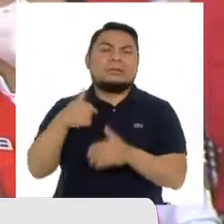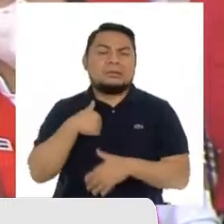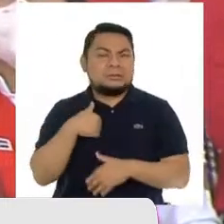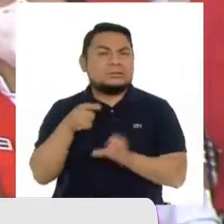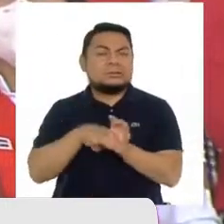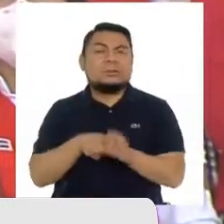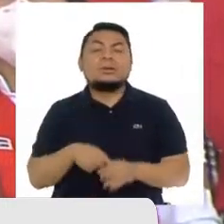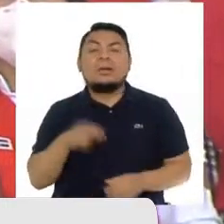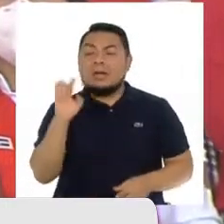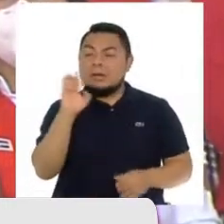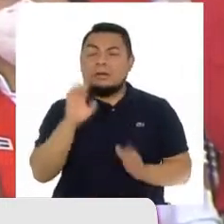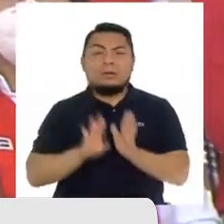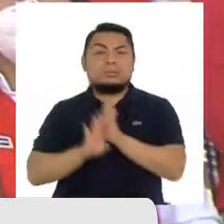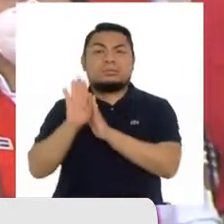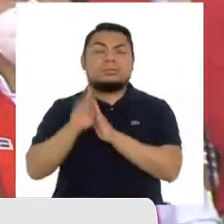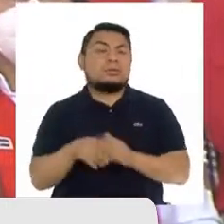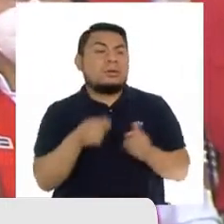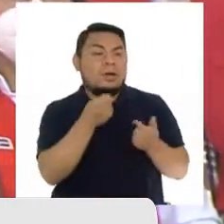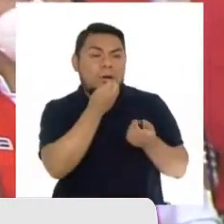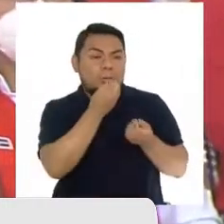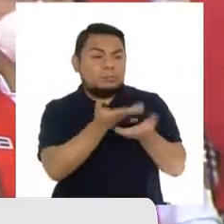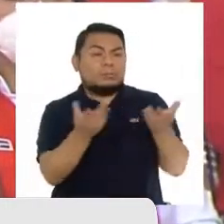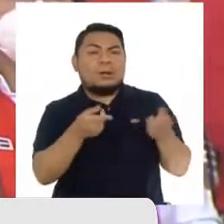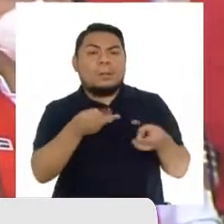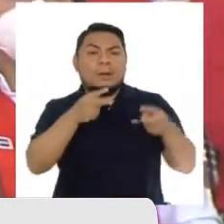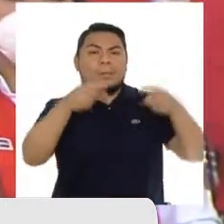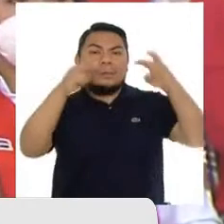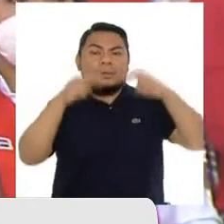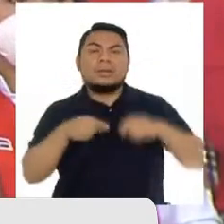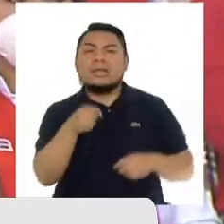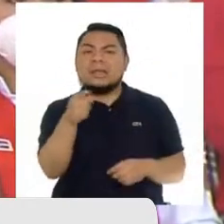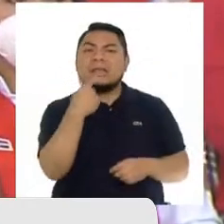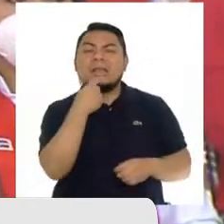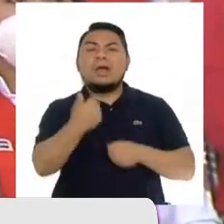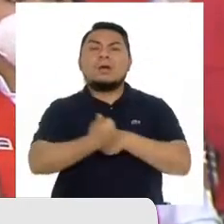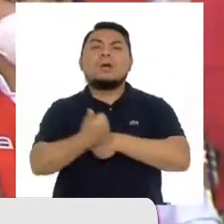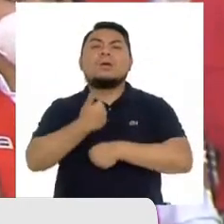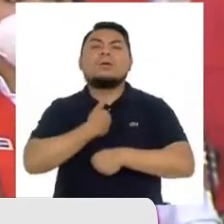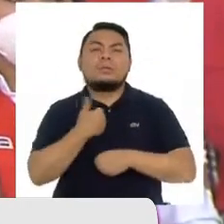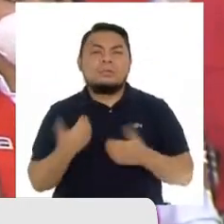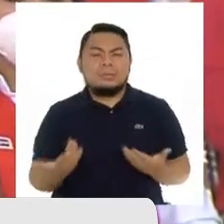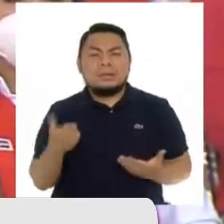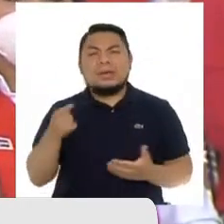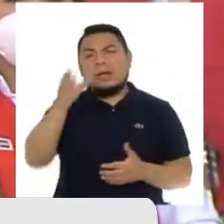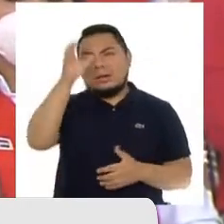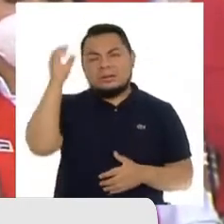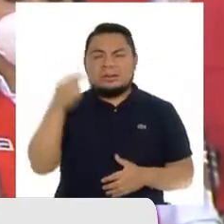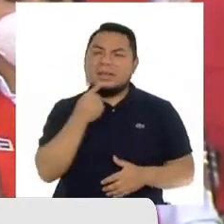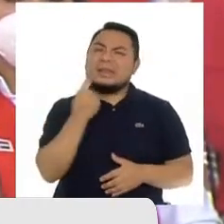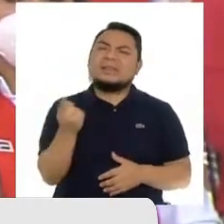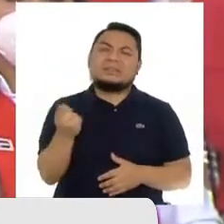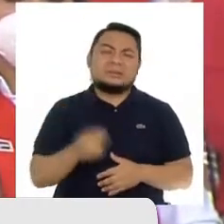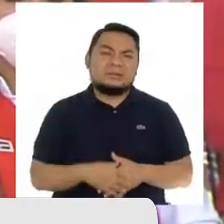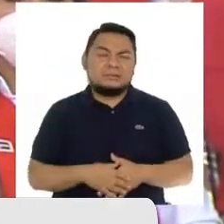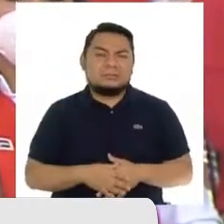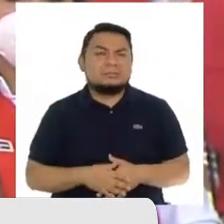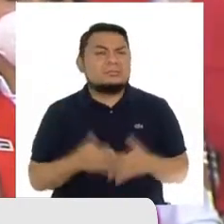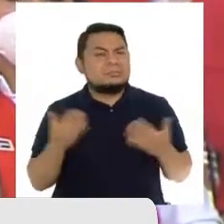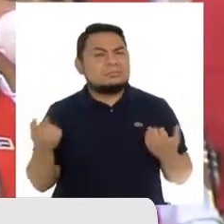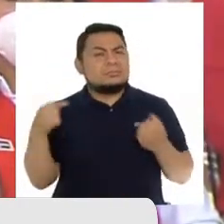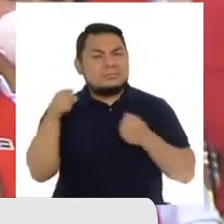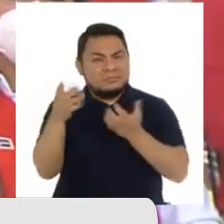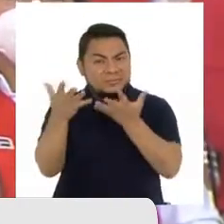el dólar sobre los precios y dicen que por culpa del por culpa de castillo lo que en el fondo